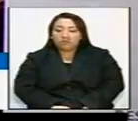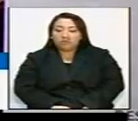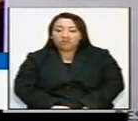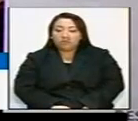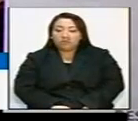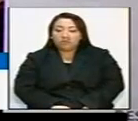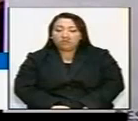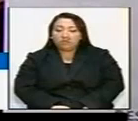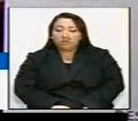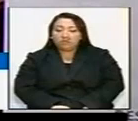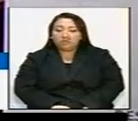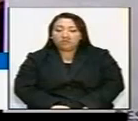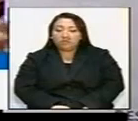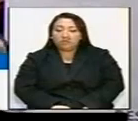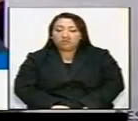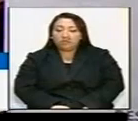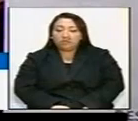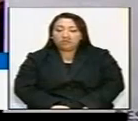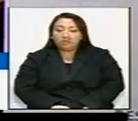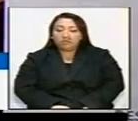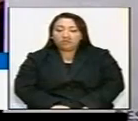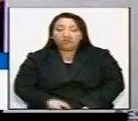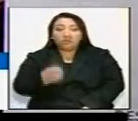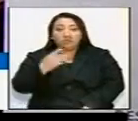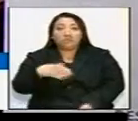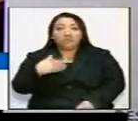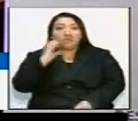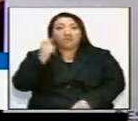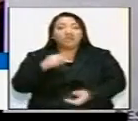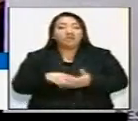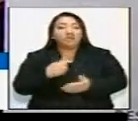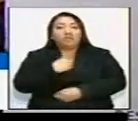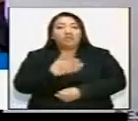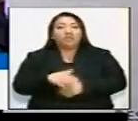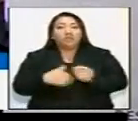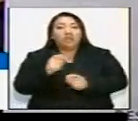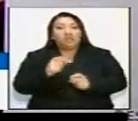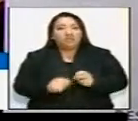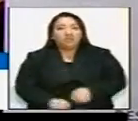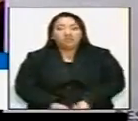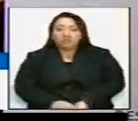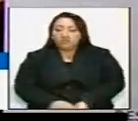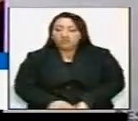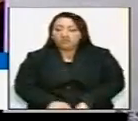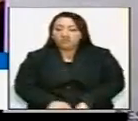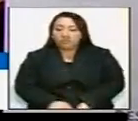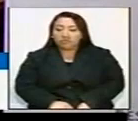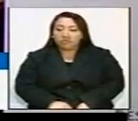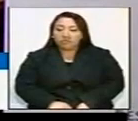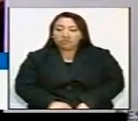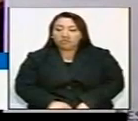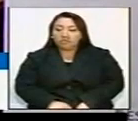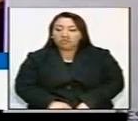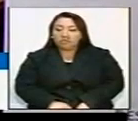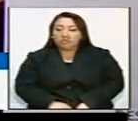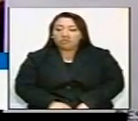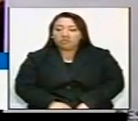para poder crear un ambiente que sea más favorable para las reformas que se estaban dando.